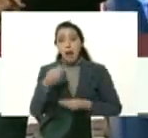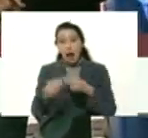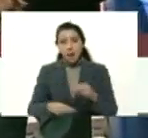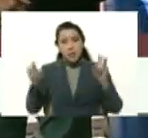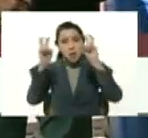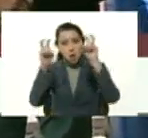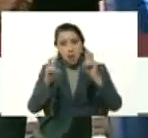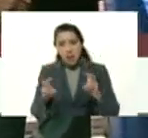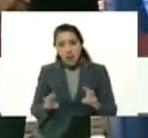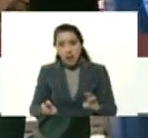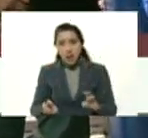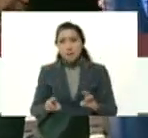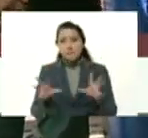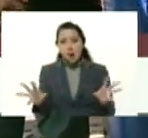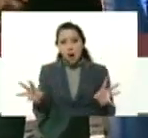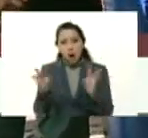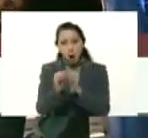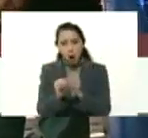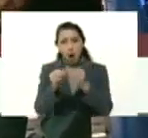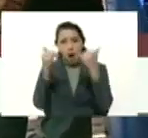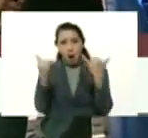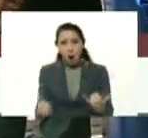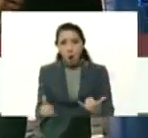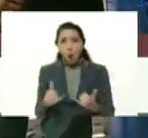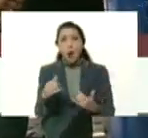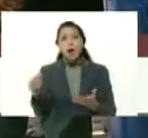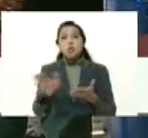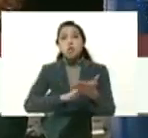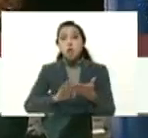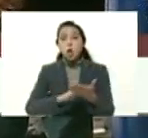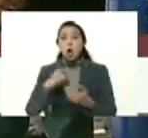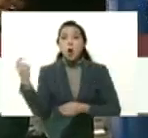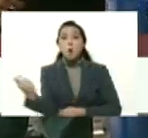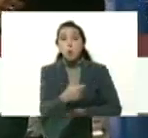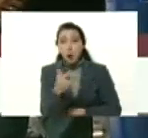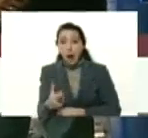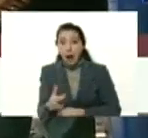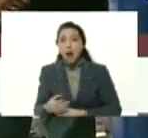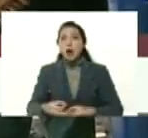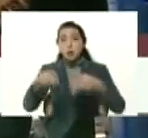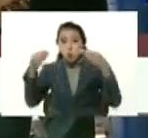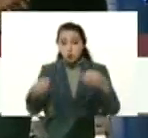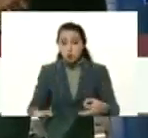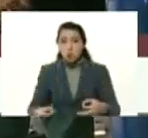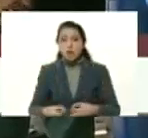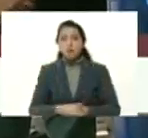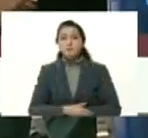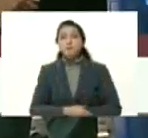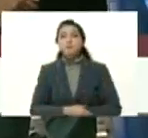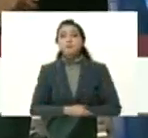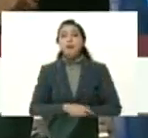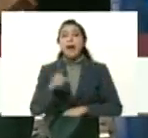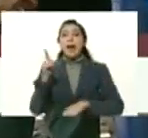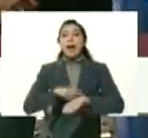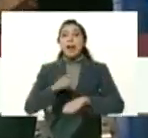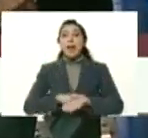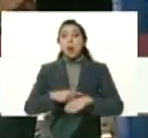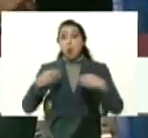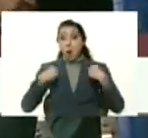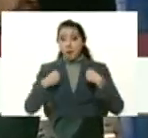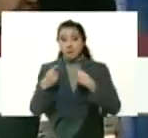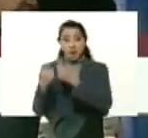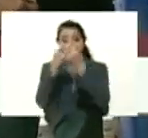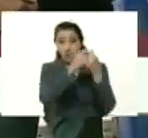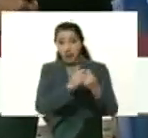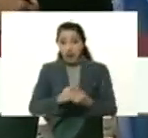temas. Estamos buscando soluciones apropiadas al momento que vive la economía